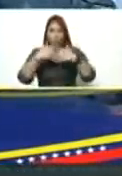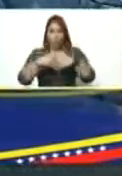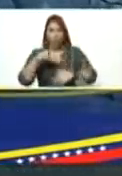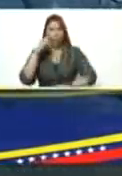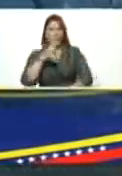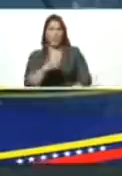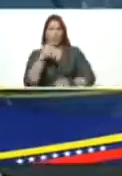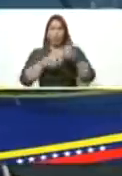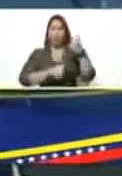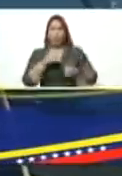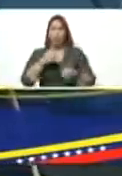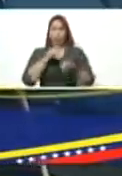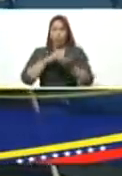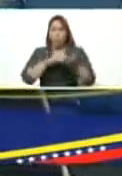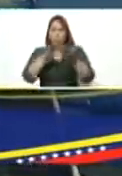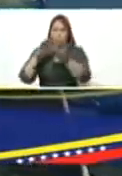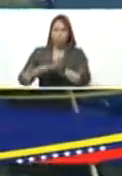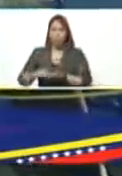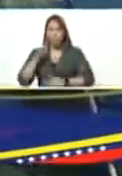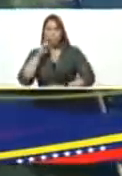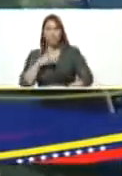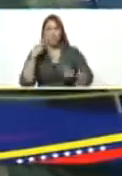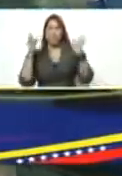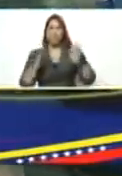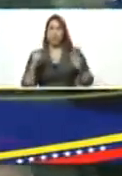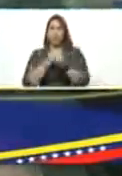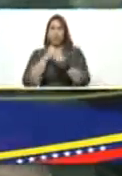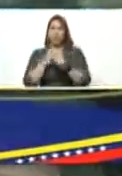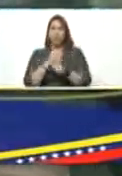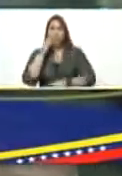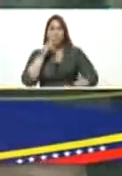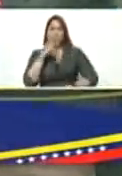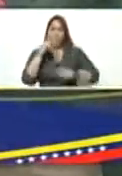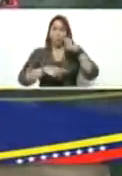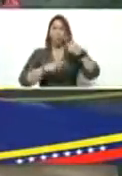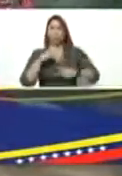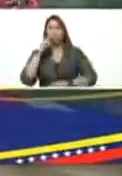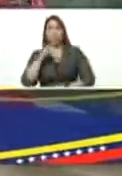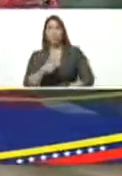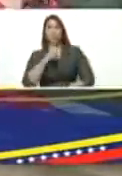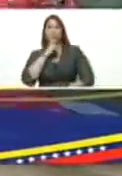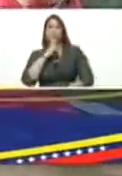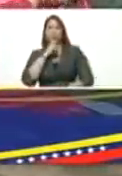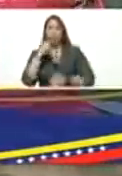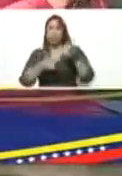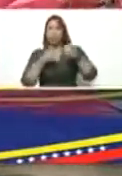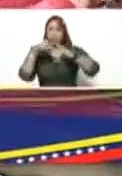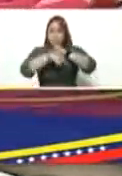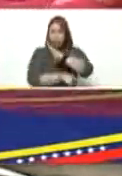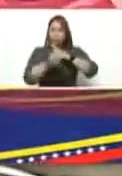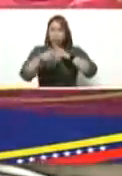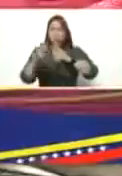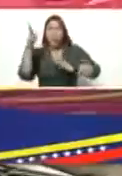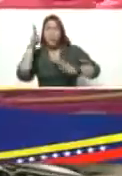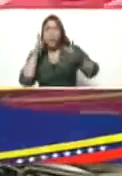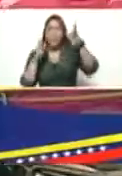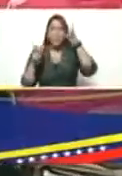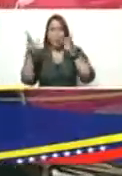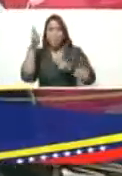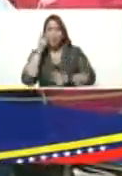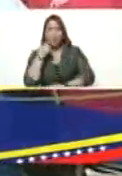resultados, viendo el modelo de gestión, viendo el producto, viendo las dificultades, o escuchando la